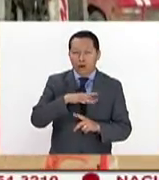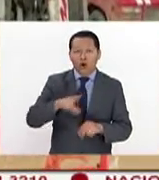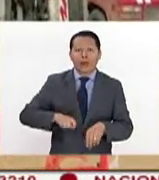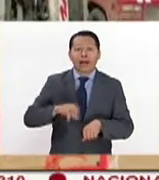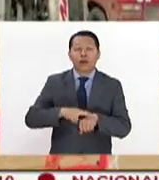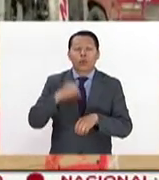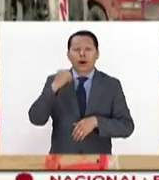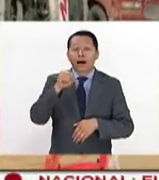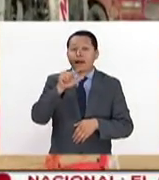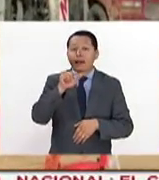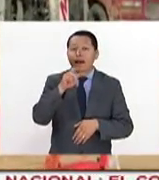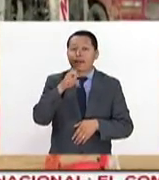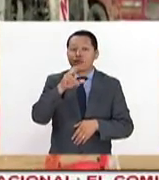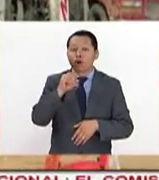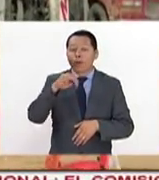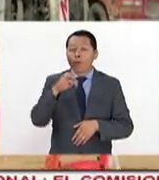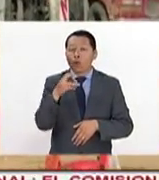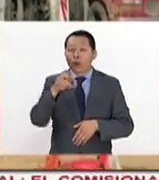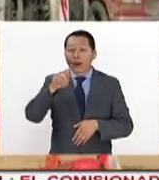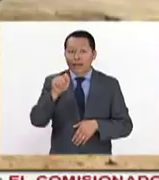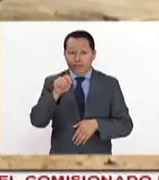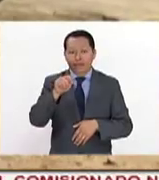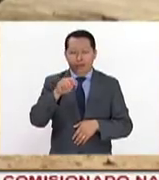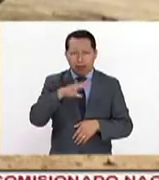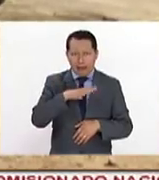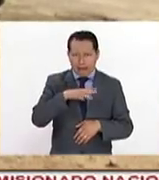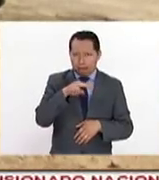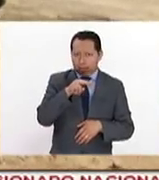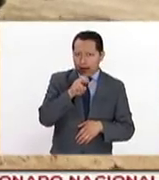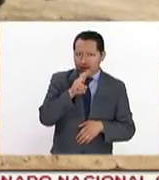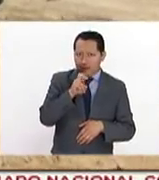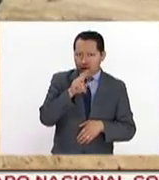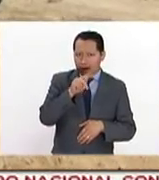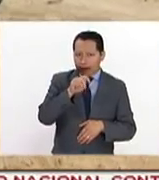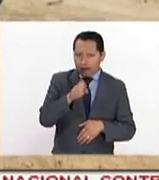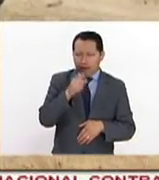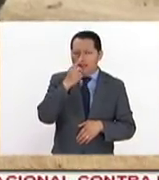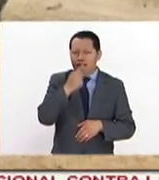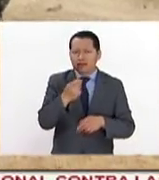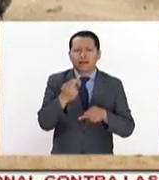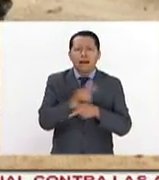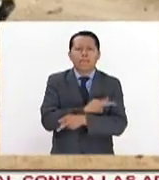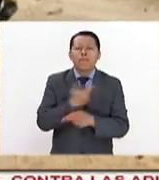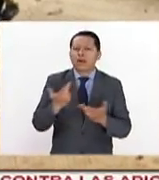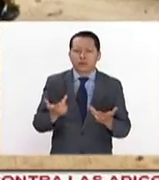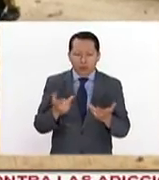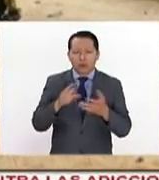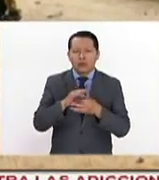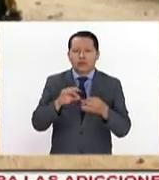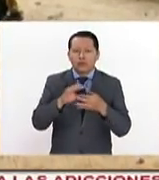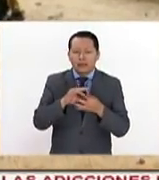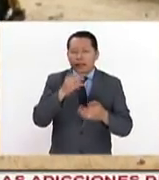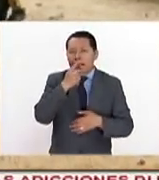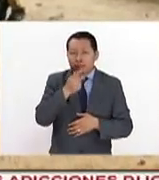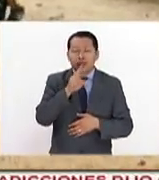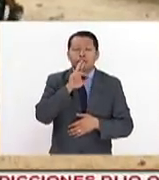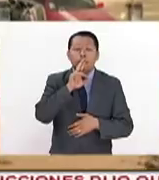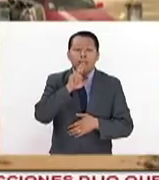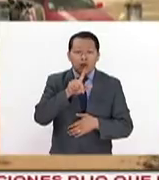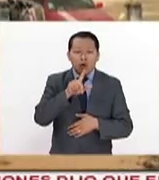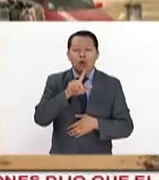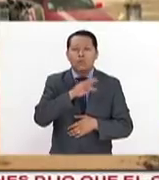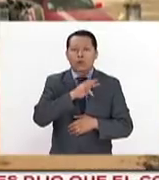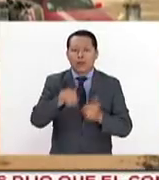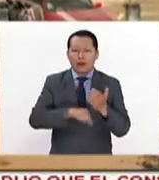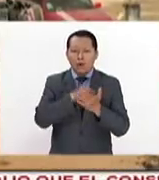Oaxaca, Alejandro Murat, Navarrete Prida explicó cómo ocurrieron los hechos. Dijo que él prefirió verificar las